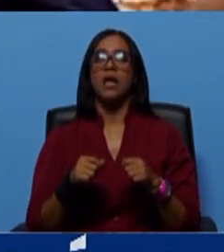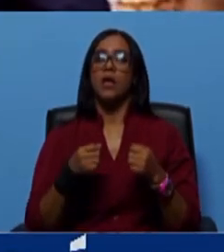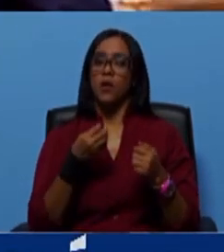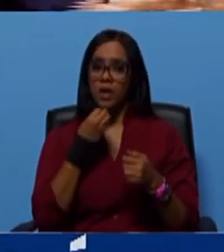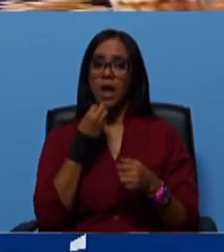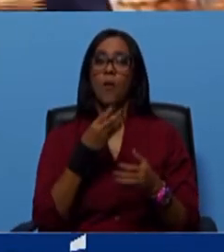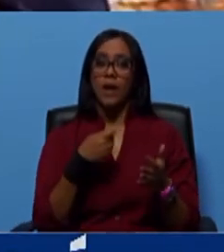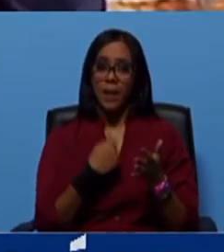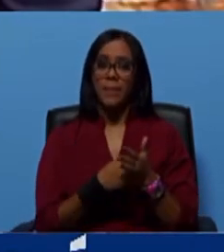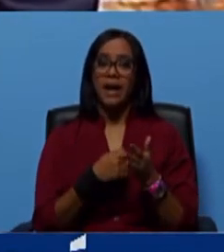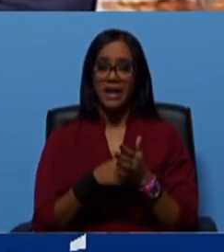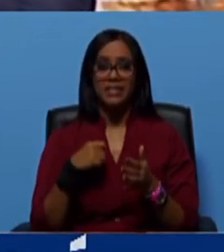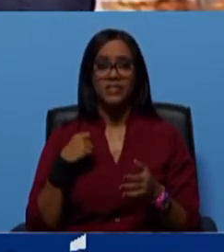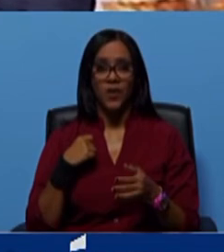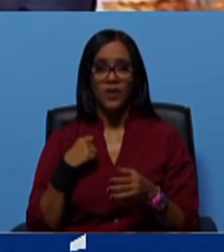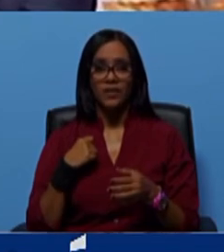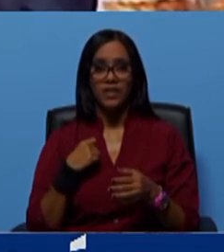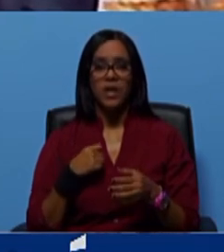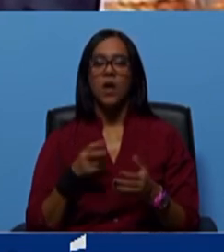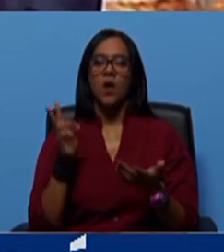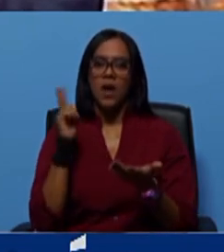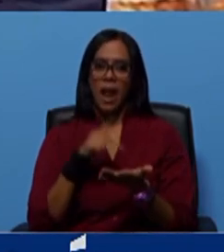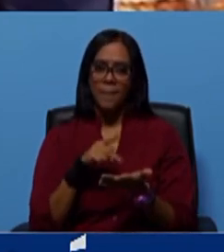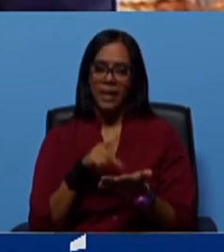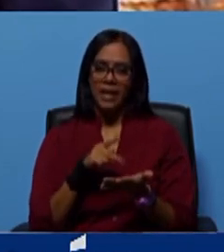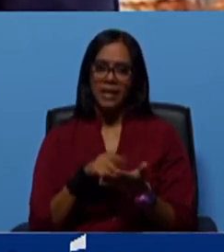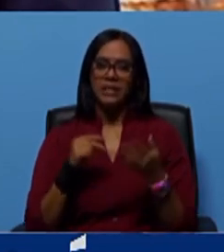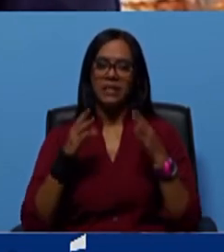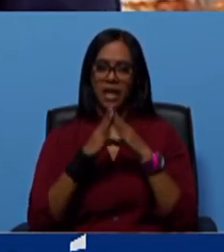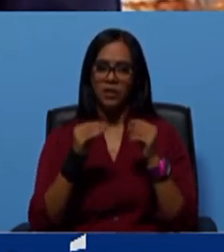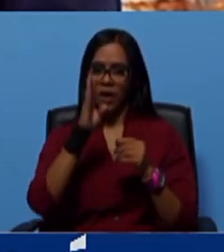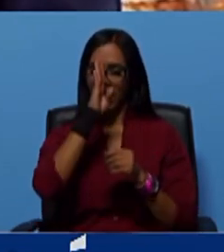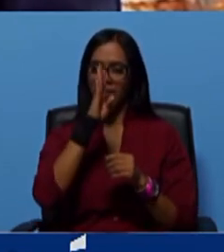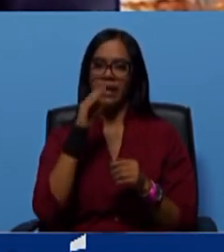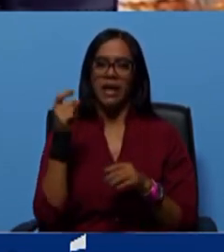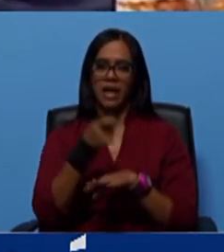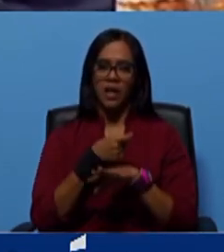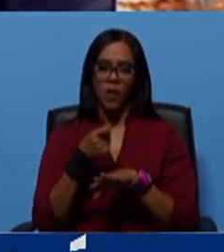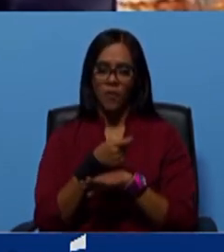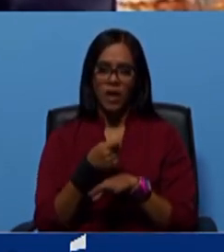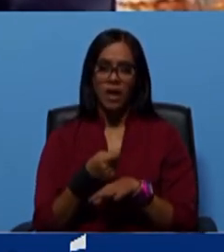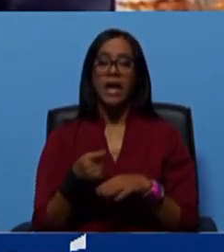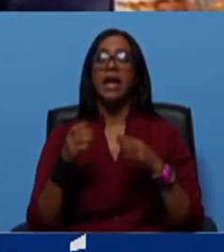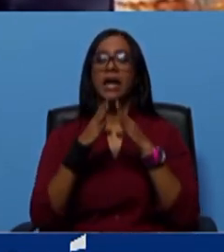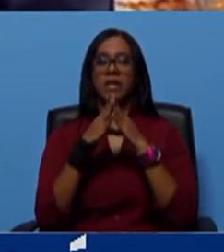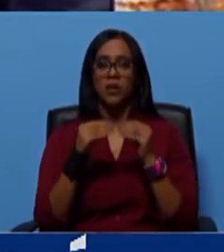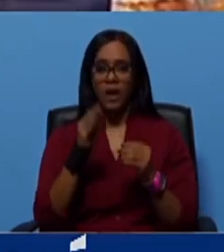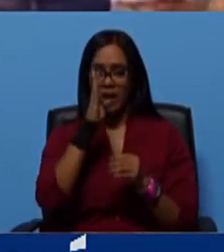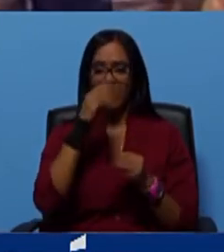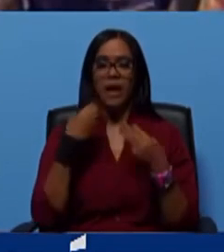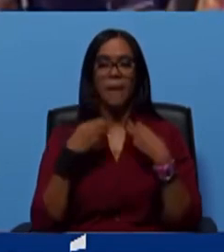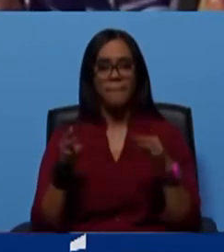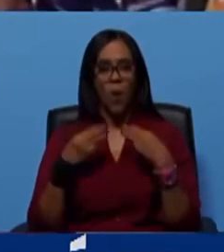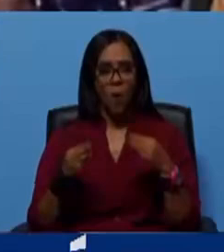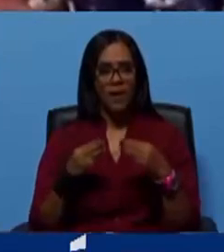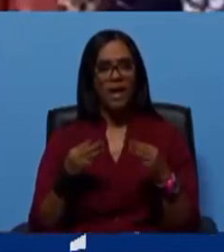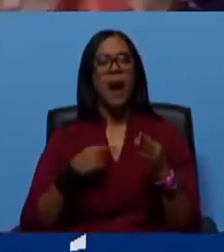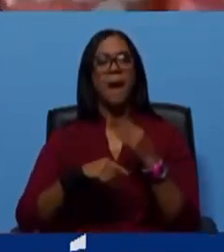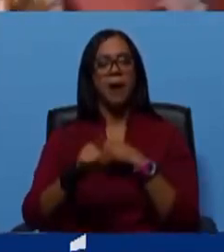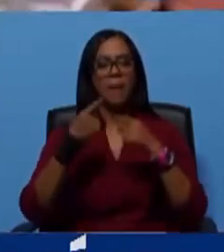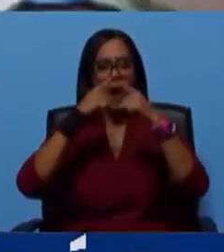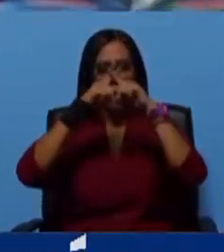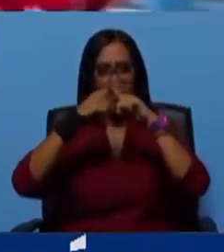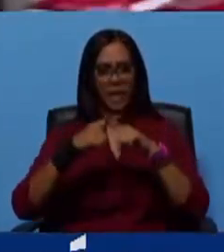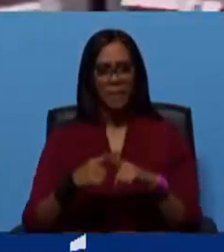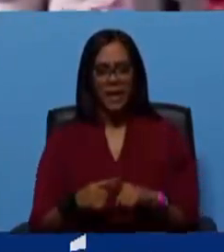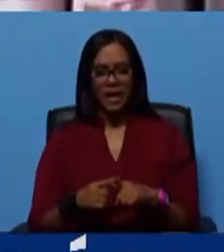apaga que son, con la participación de toda la banca del Estado y toda la banca pública, vamos a multiplicar el